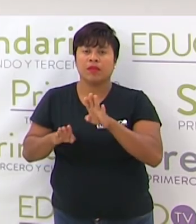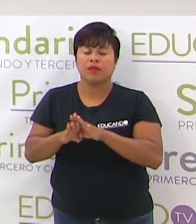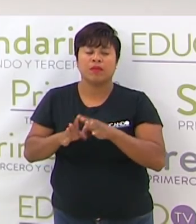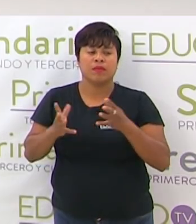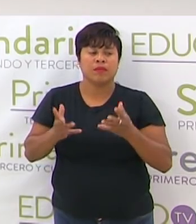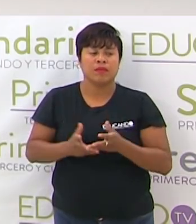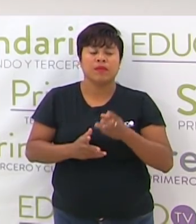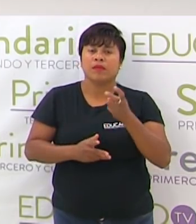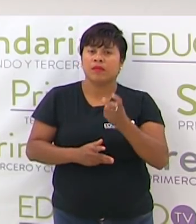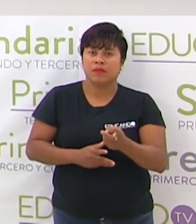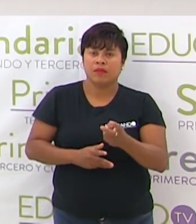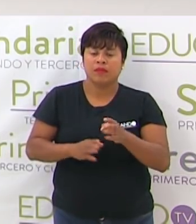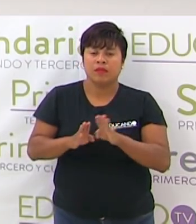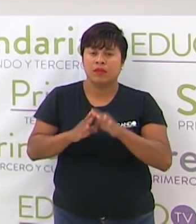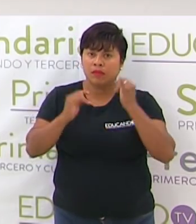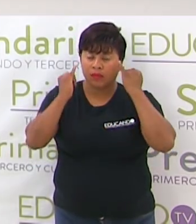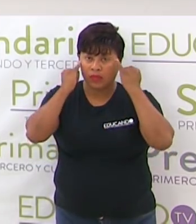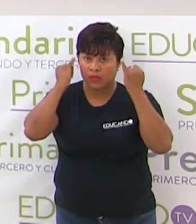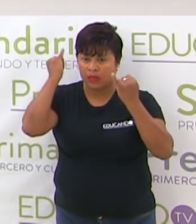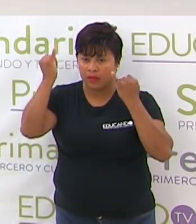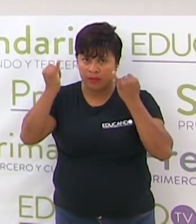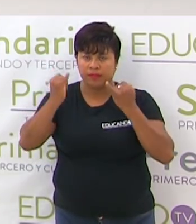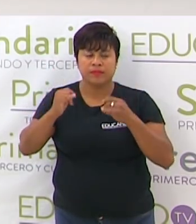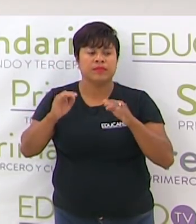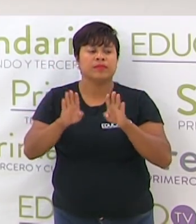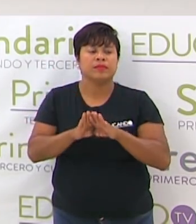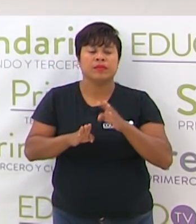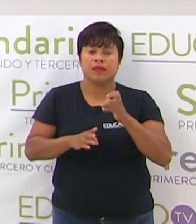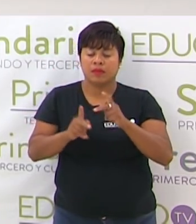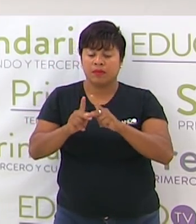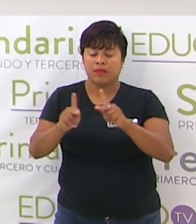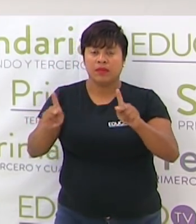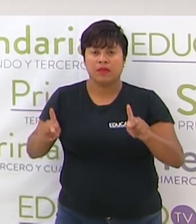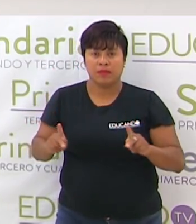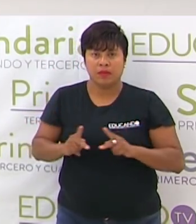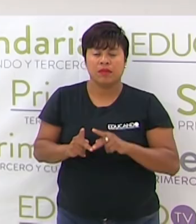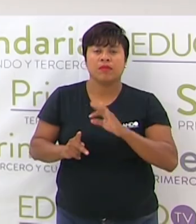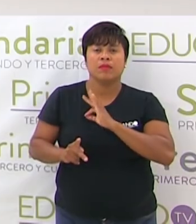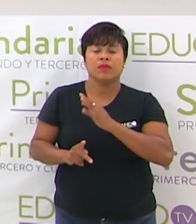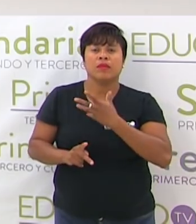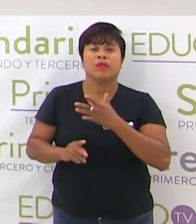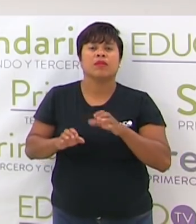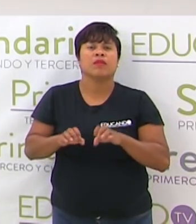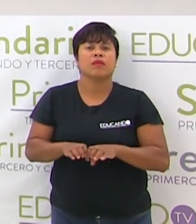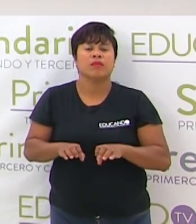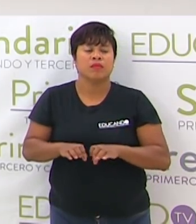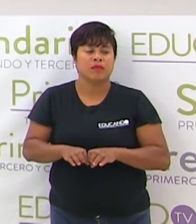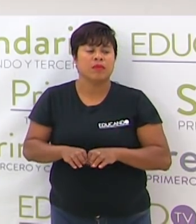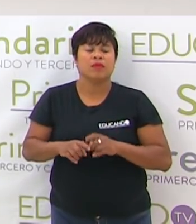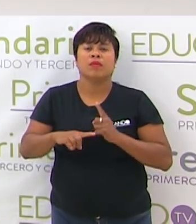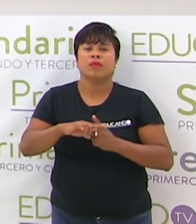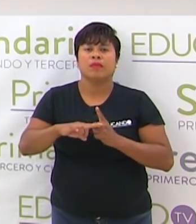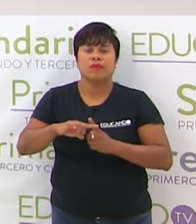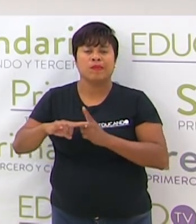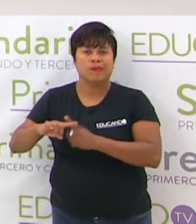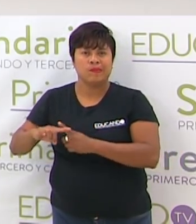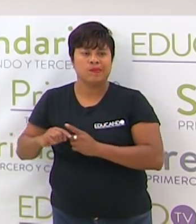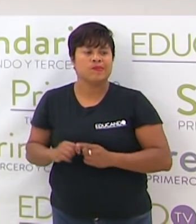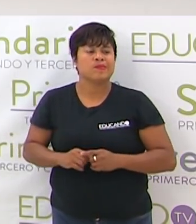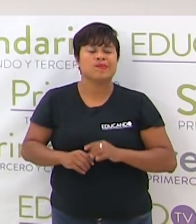llegar a una idea de que el perímetro se obtiene como